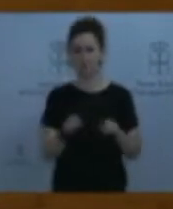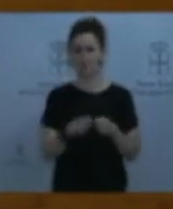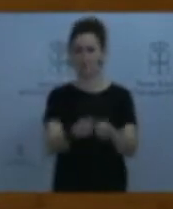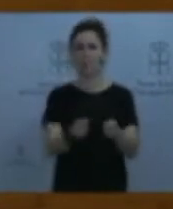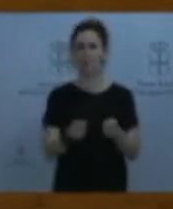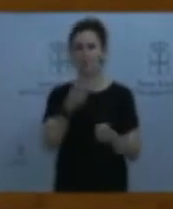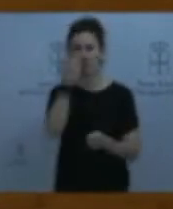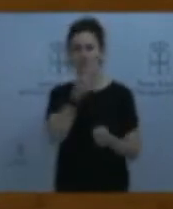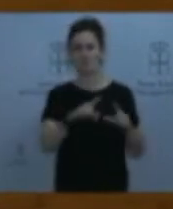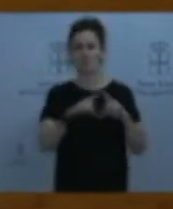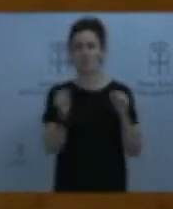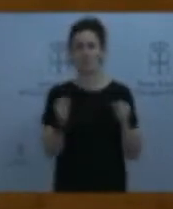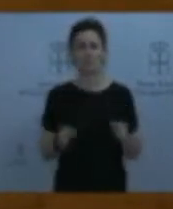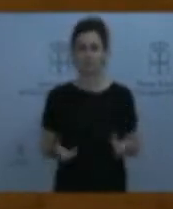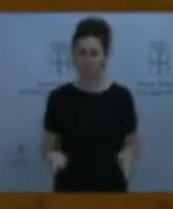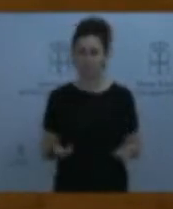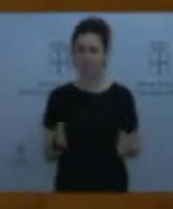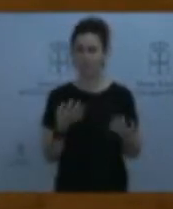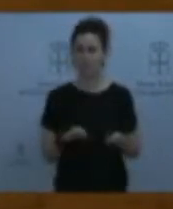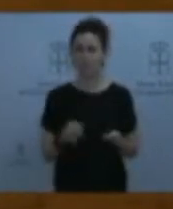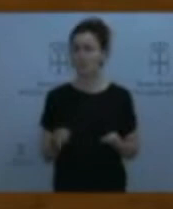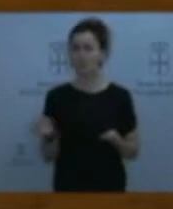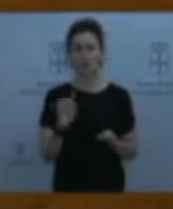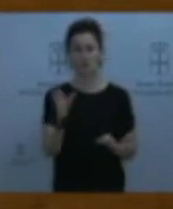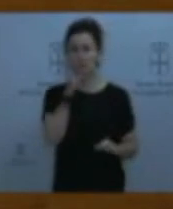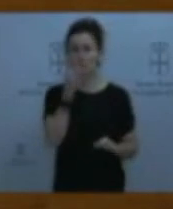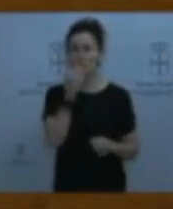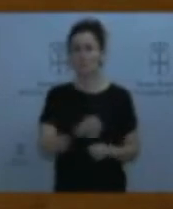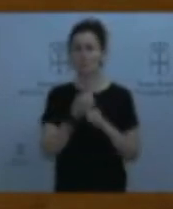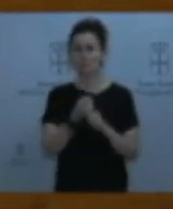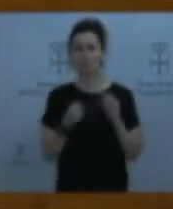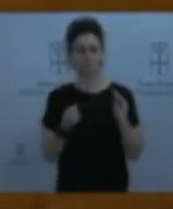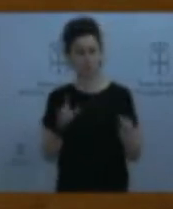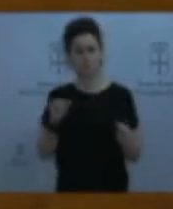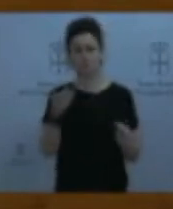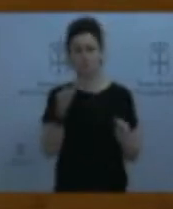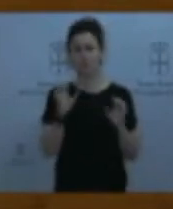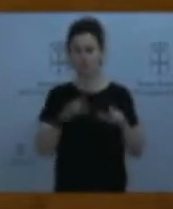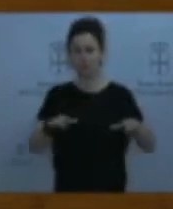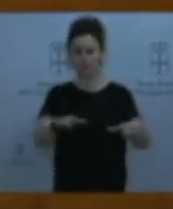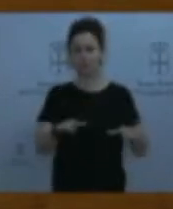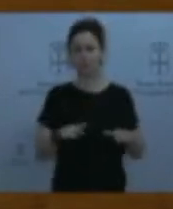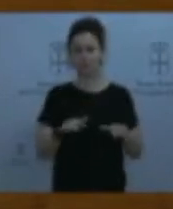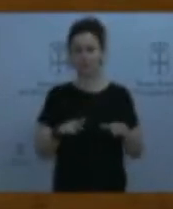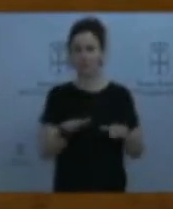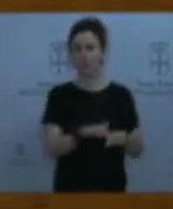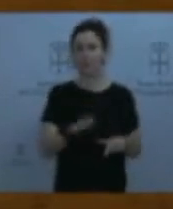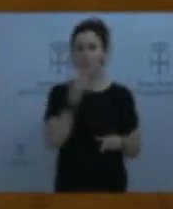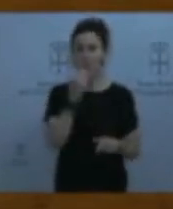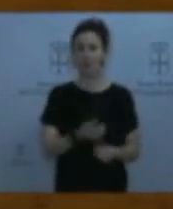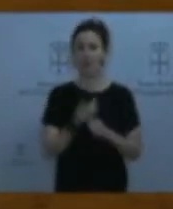asturianos. No es normal que Liberbank se quede con la parte más valiosa de las obras de arte y fincas urbanas que eran propiedad de la Caja de